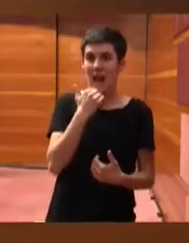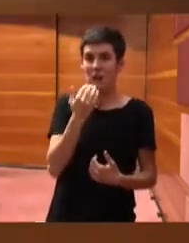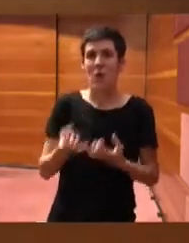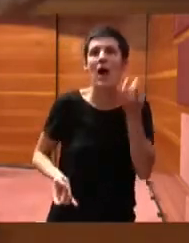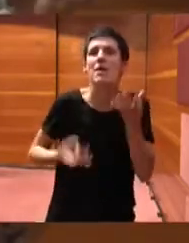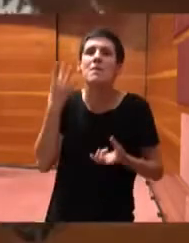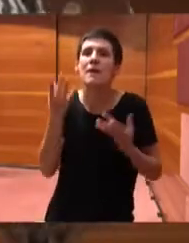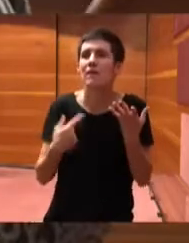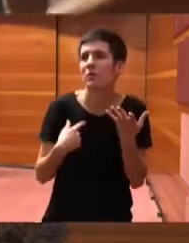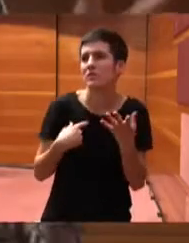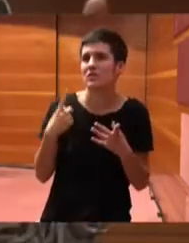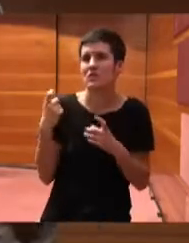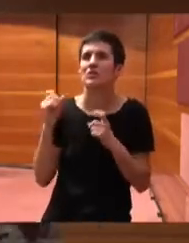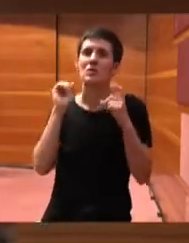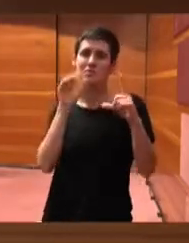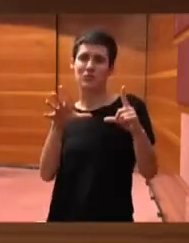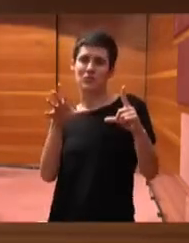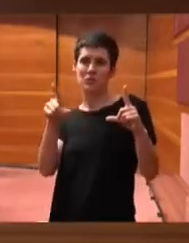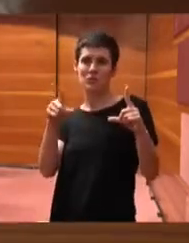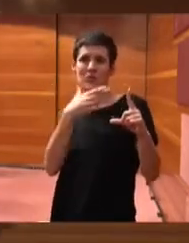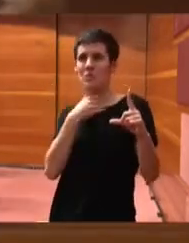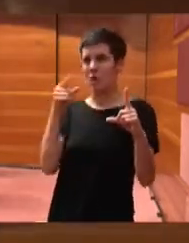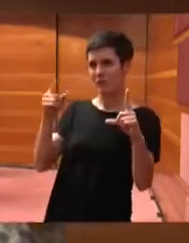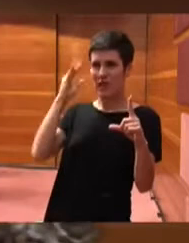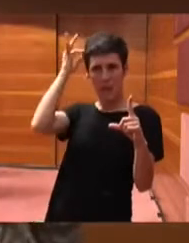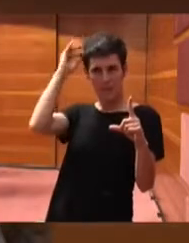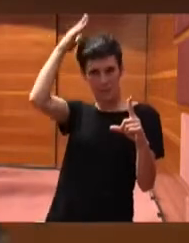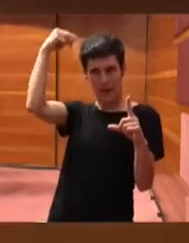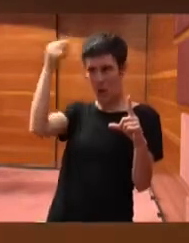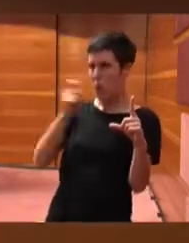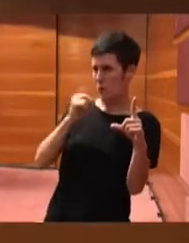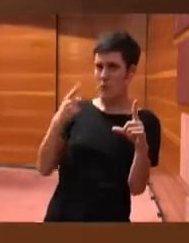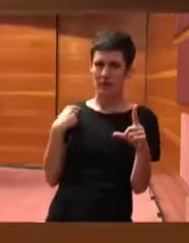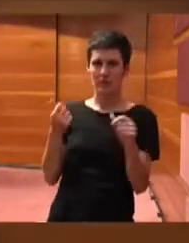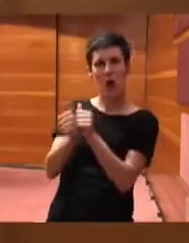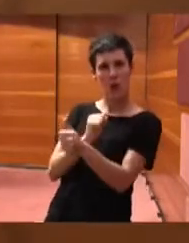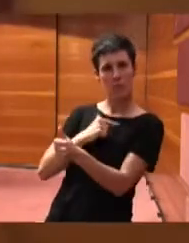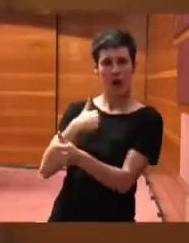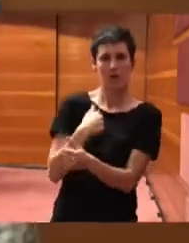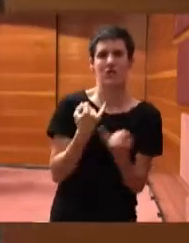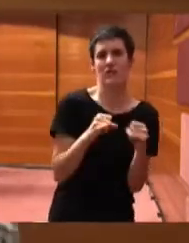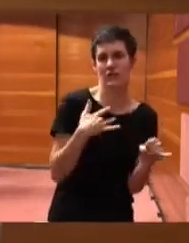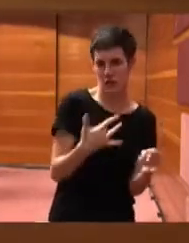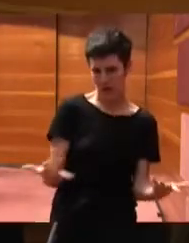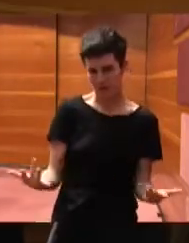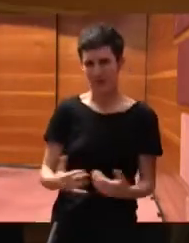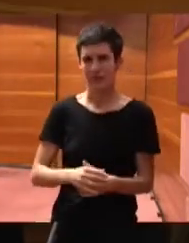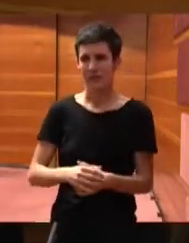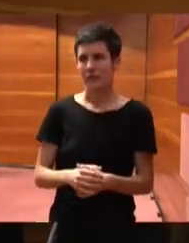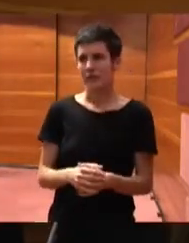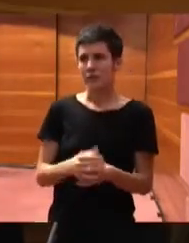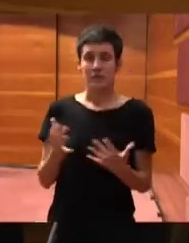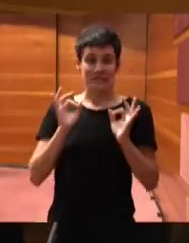foto y la llevo a la peluquería y me peinas así el pelo de Meg Ryan, que siempre llevábamos, ¿verdad? A ver si nos cortaban el pelo de esa forma.